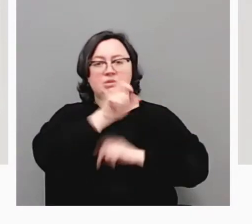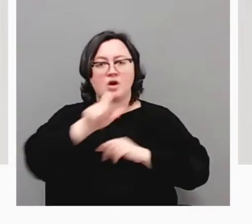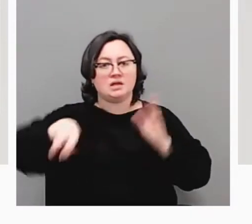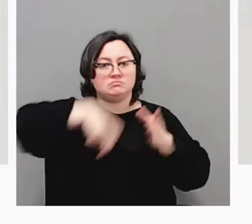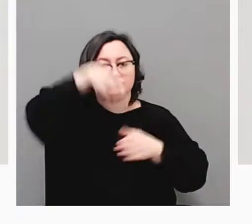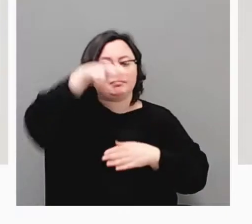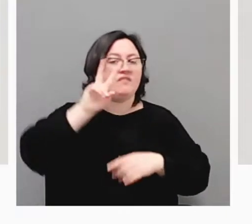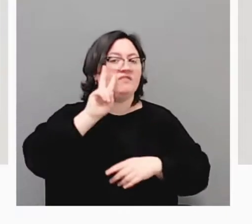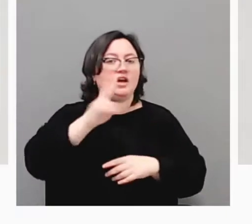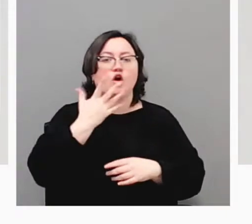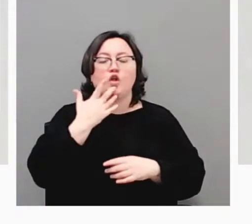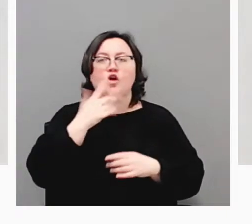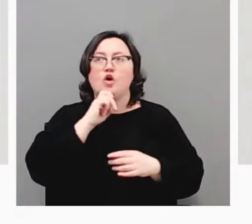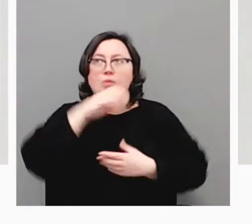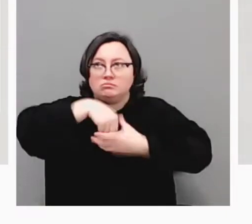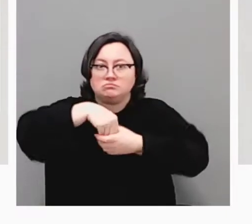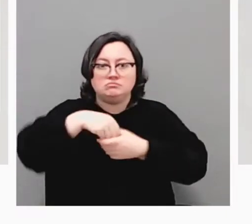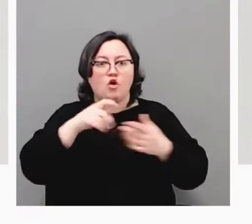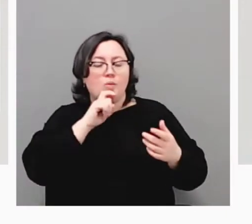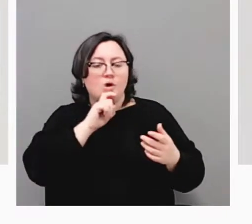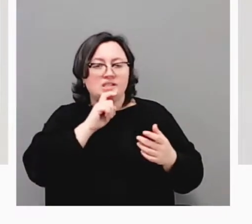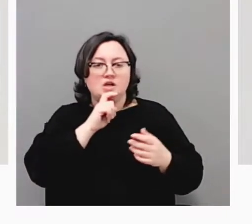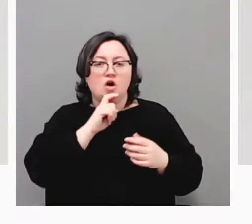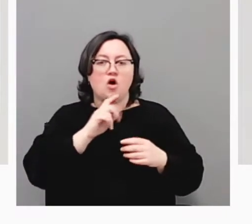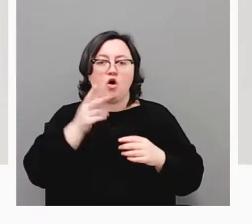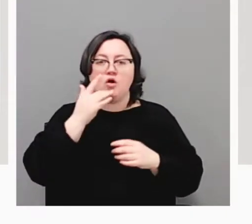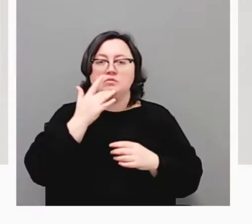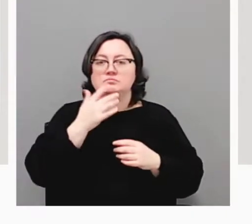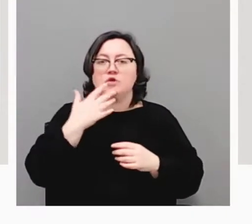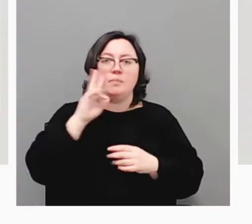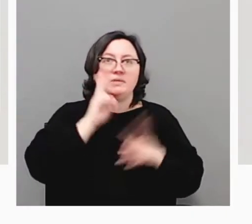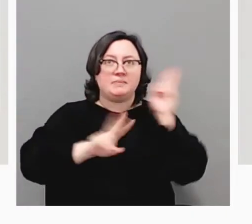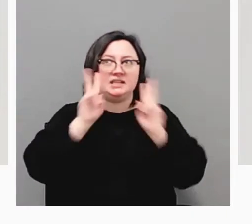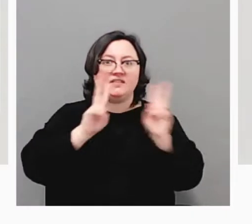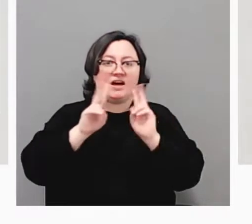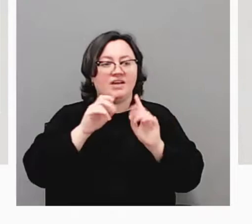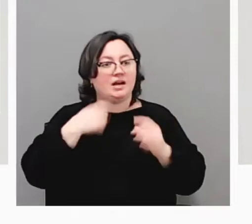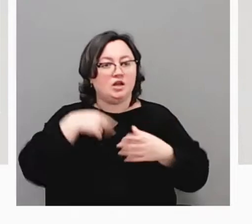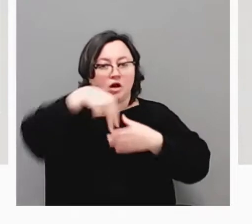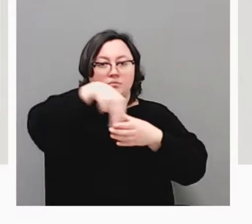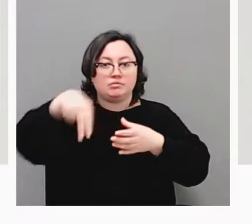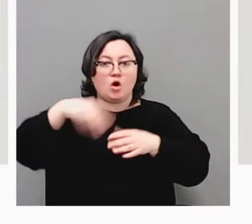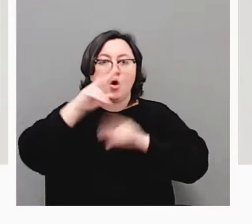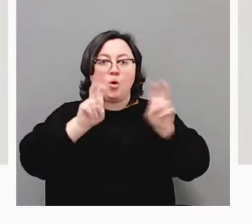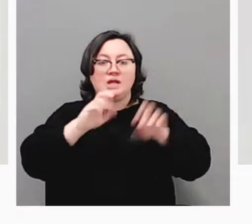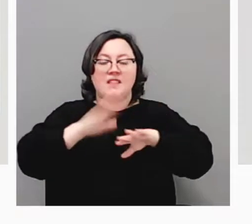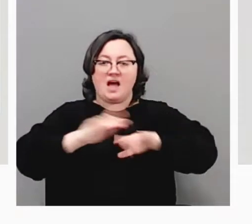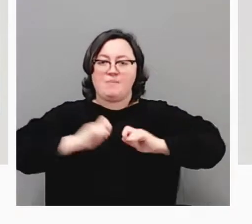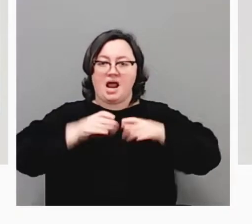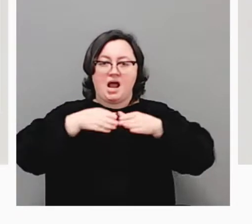cómo es un faro por dentro, cuáles son las perspectivas del faro y cómo son útiles para la navegación.